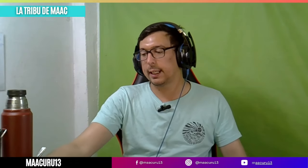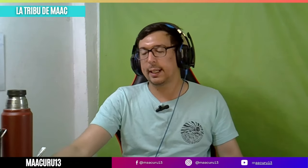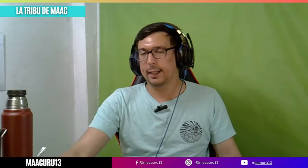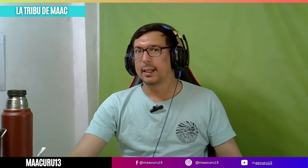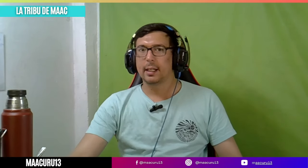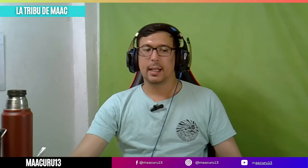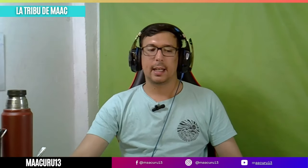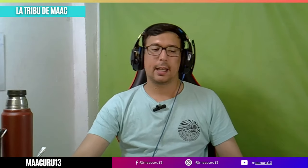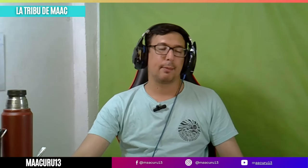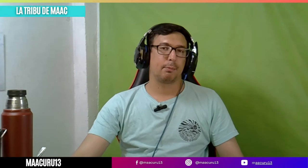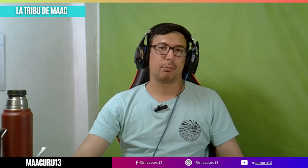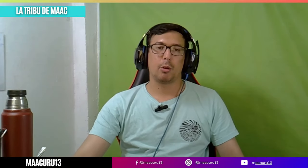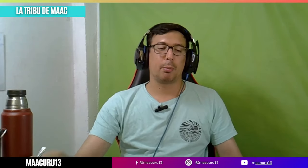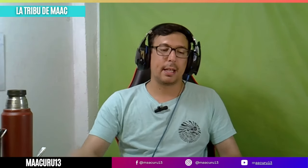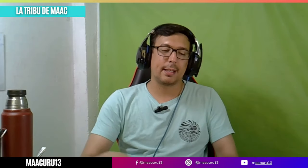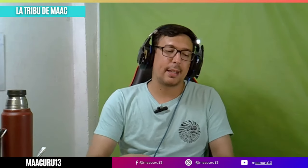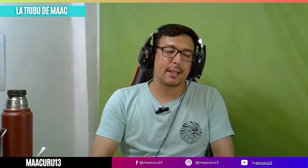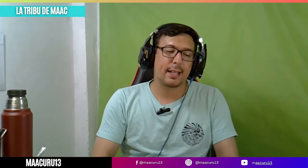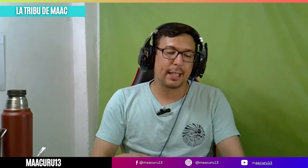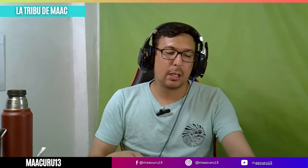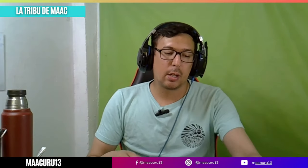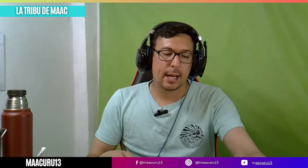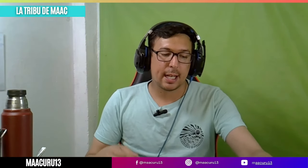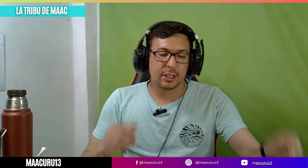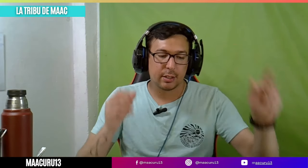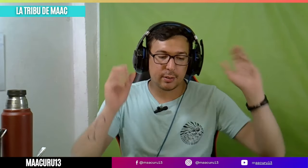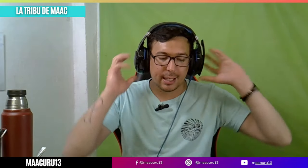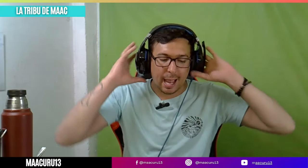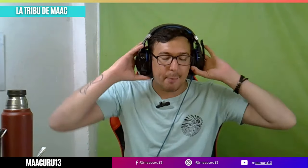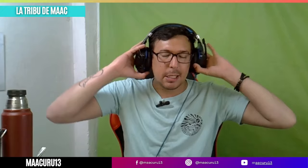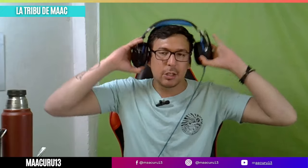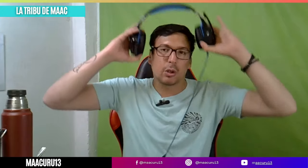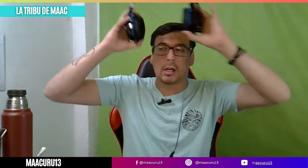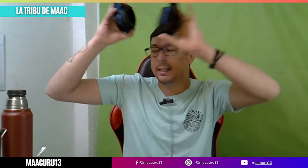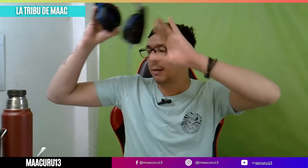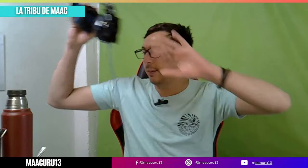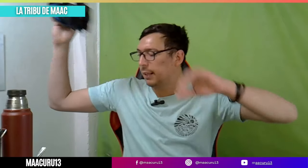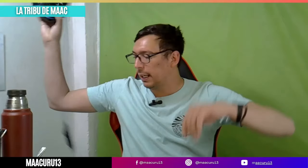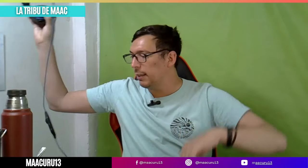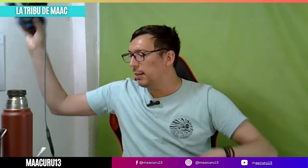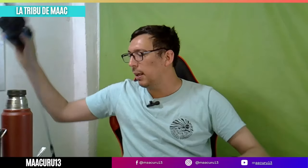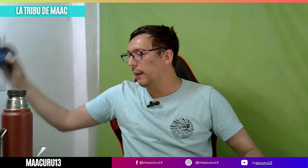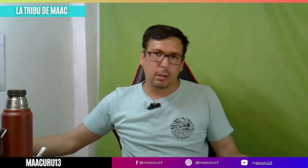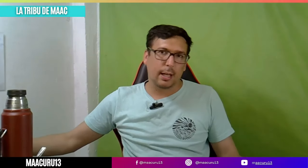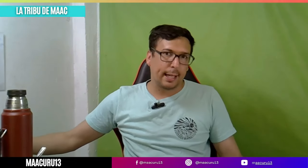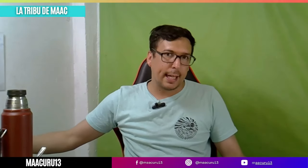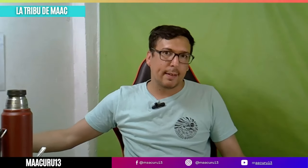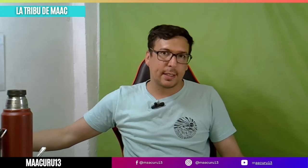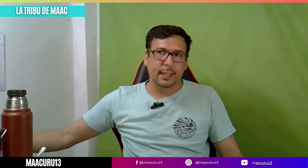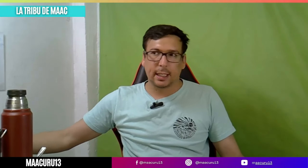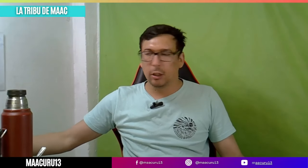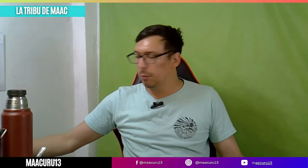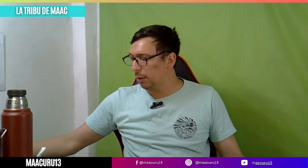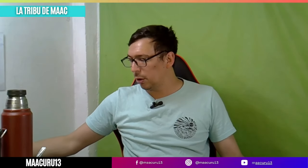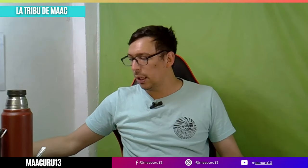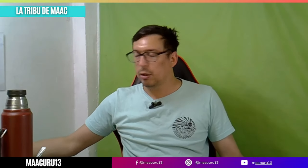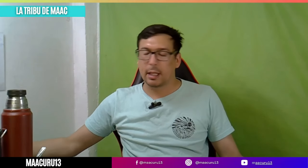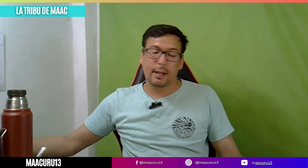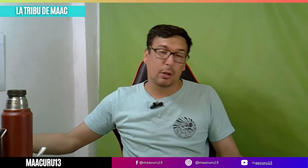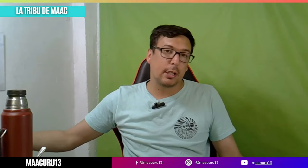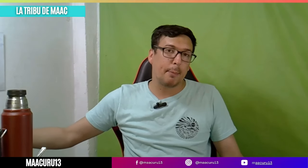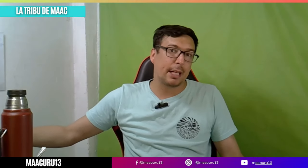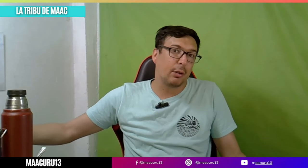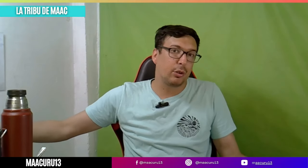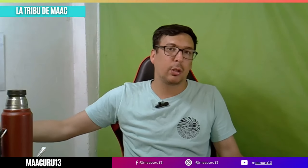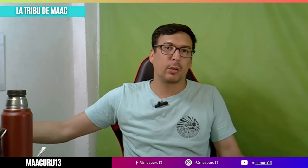chilenos, de que no pueden andar tranquilos en las calles. O sea, a mí, yo, esta visita que hice, andaba tranquilo, pero claro,